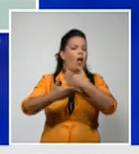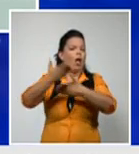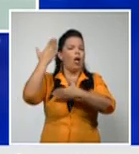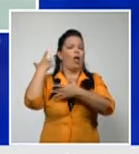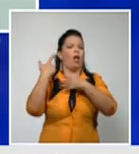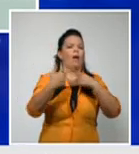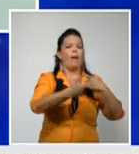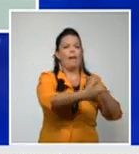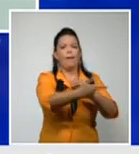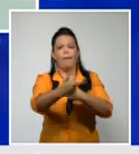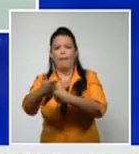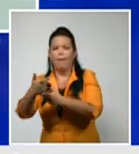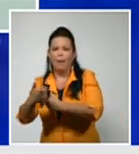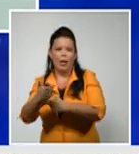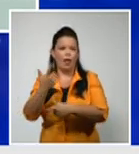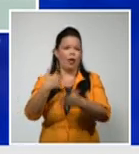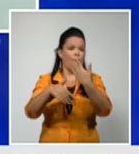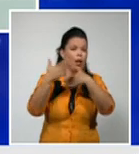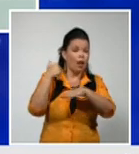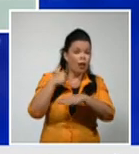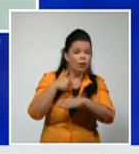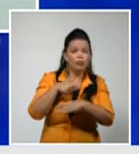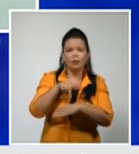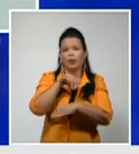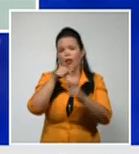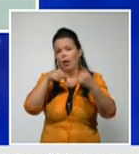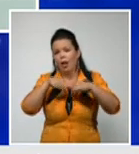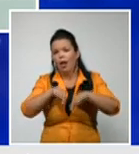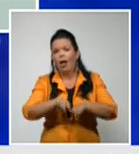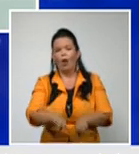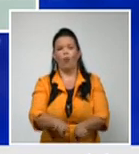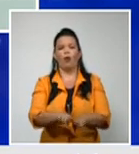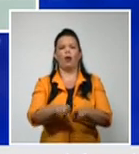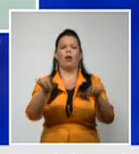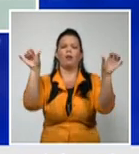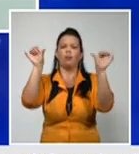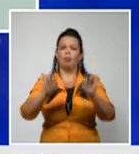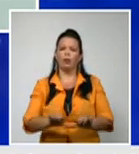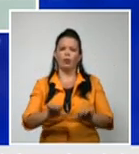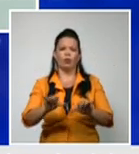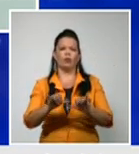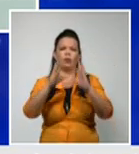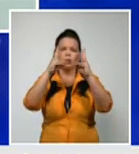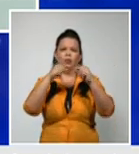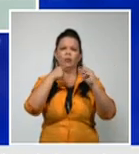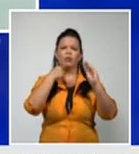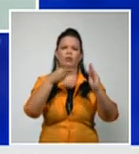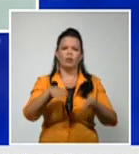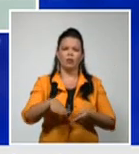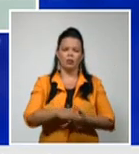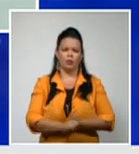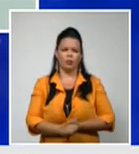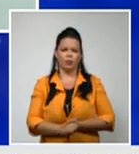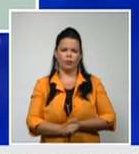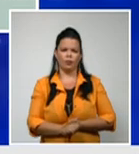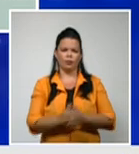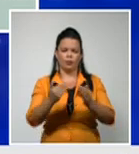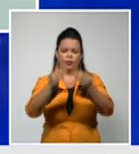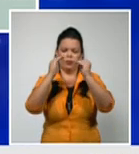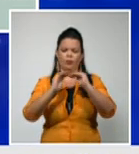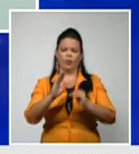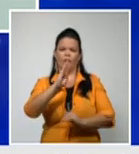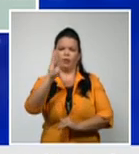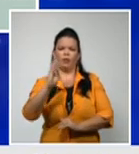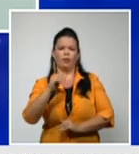de Vietnam, de la guerra civil, es una cifra superior. Brasil con más de